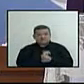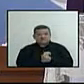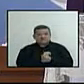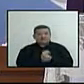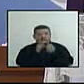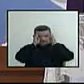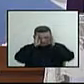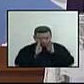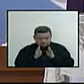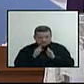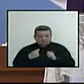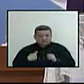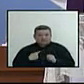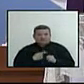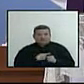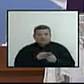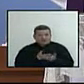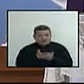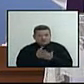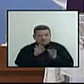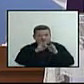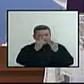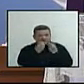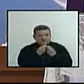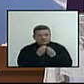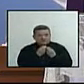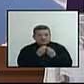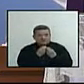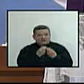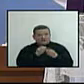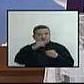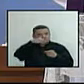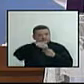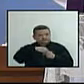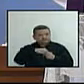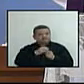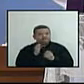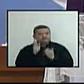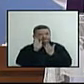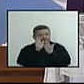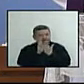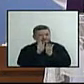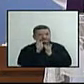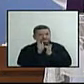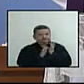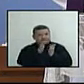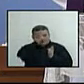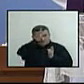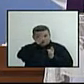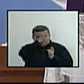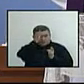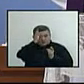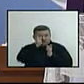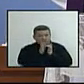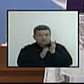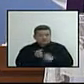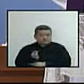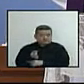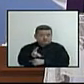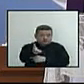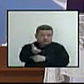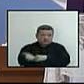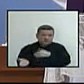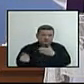Atiende los deseos de esta familia que has congregado en tu presencia en el domingo, día en que Cristo ha vencido a la